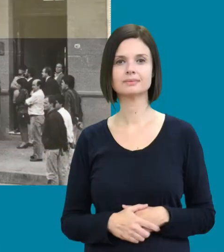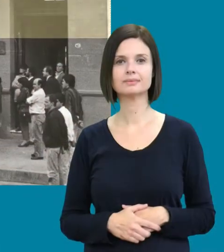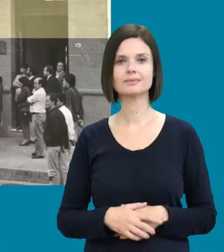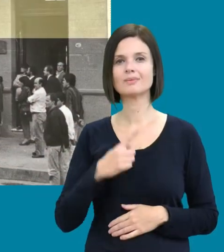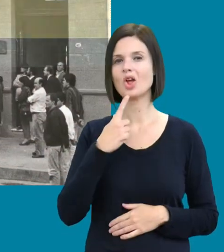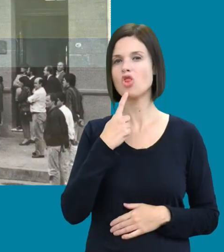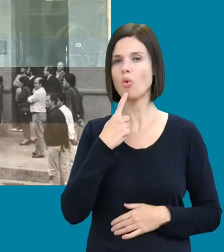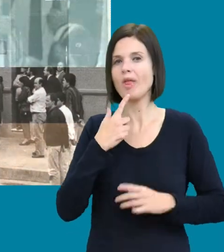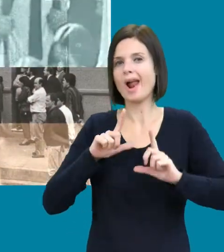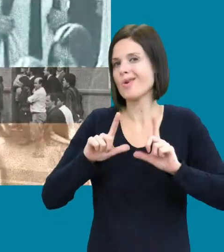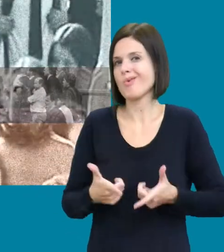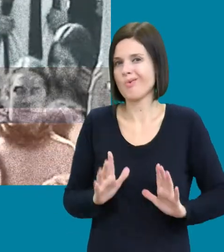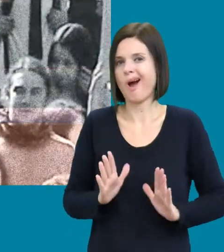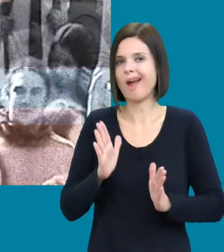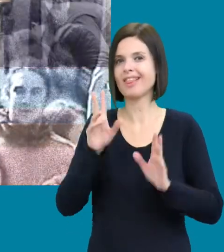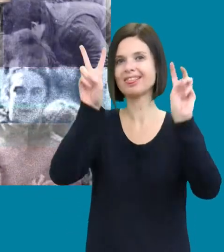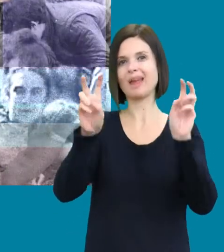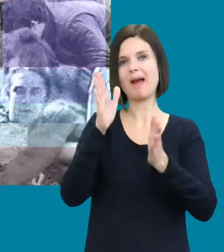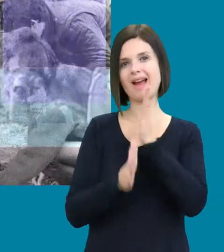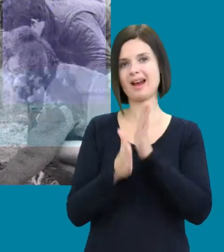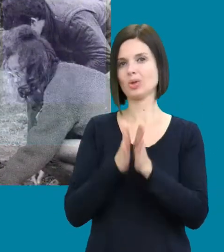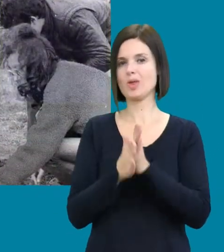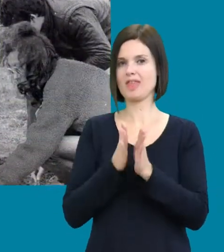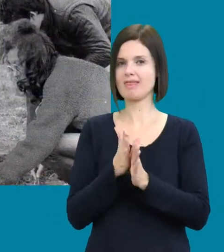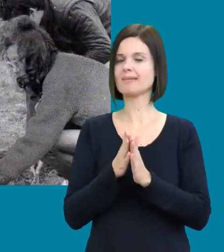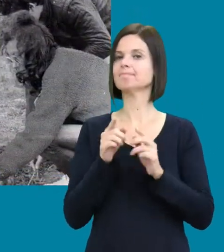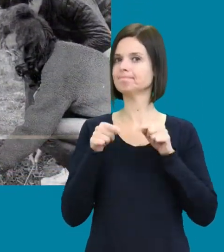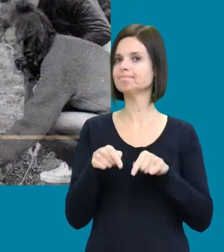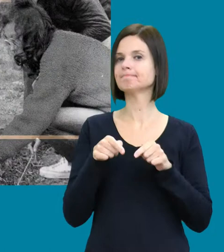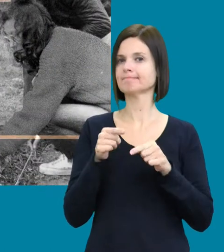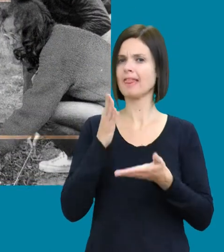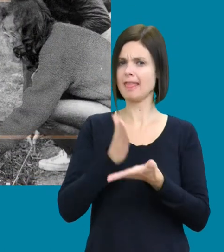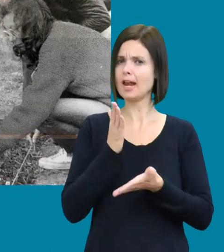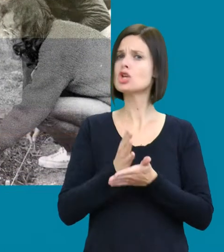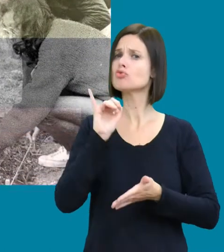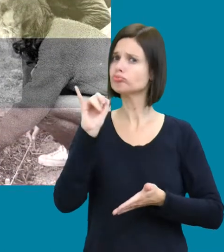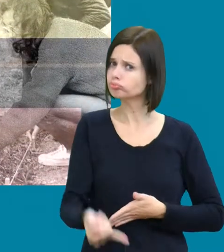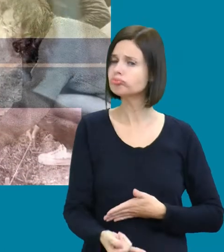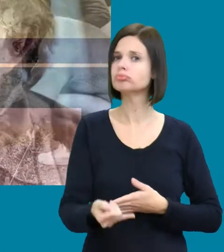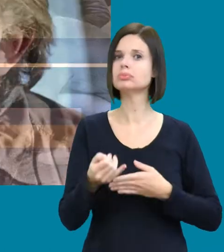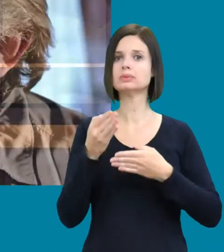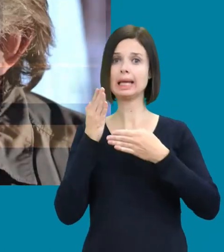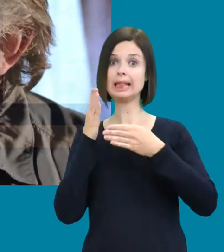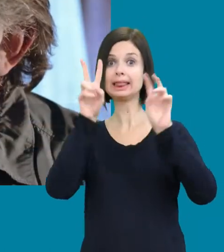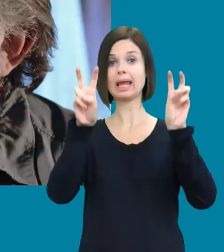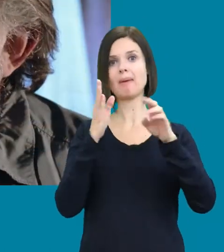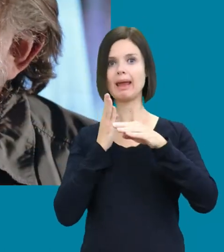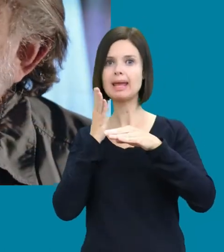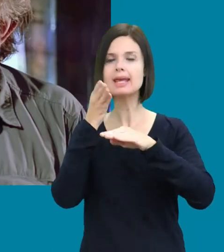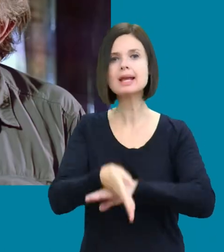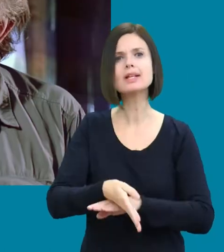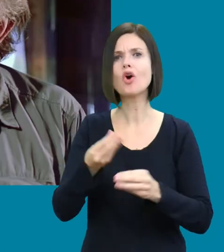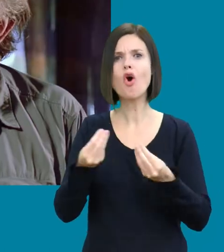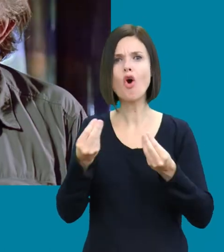No hay duda que la gratuidad es un derecho, que el ingreso tiene que ser un ingreso